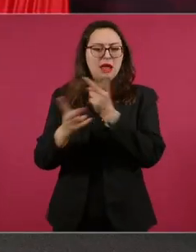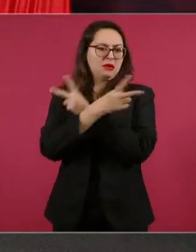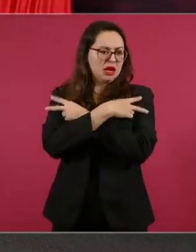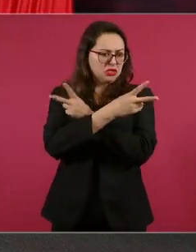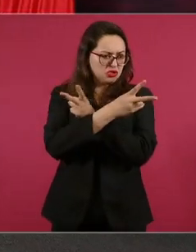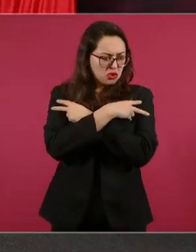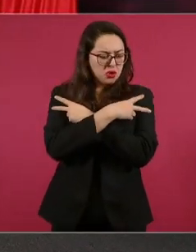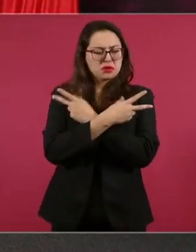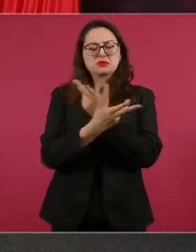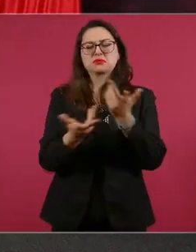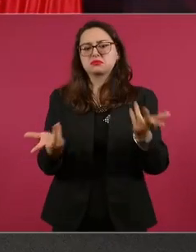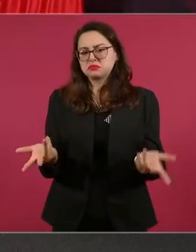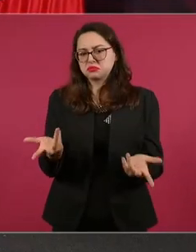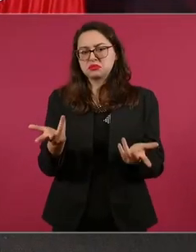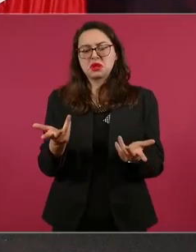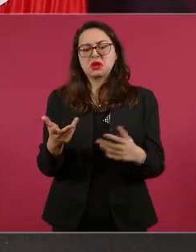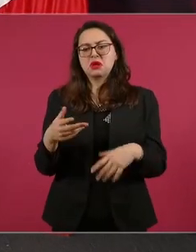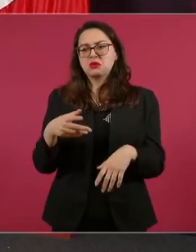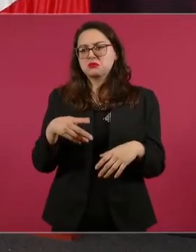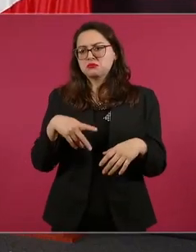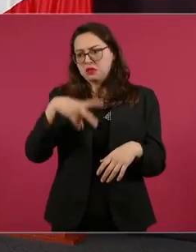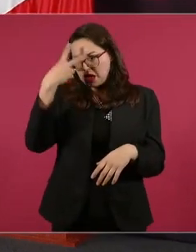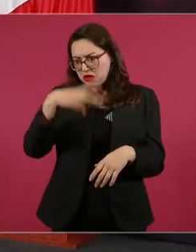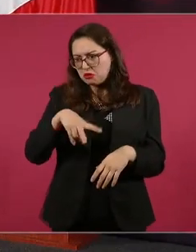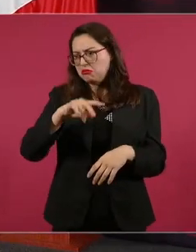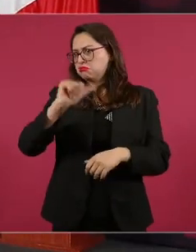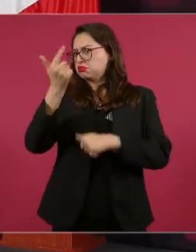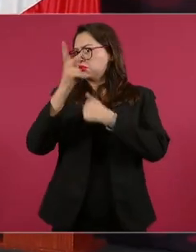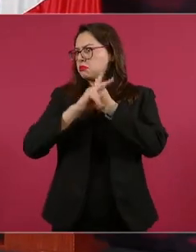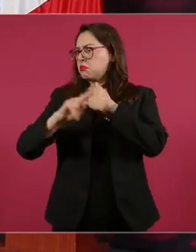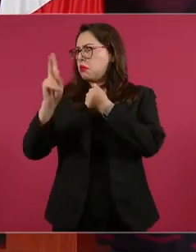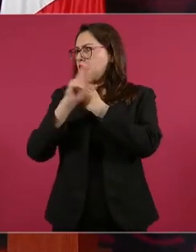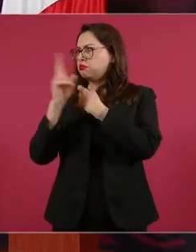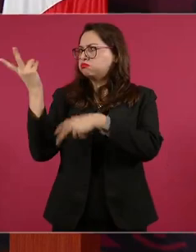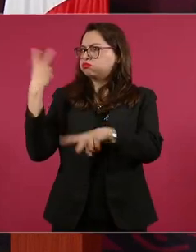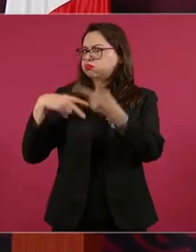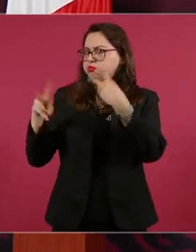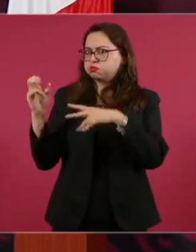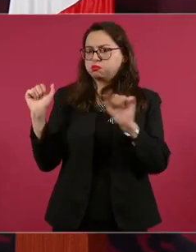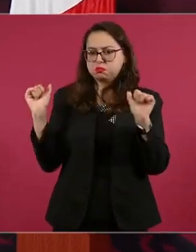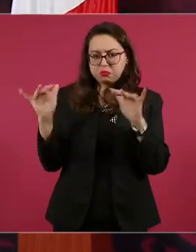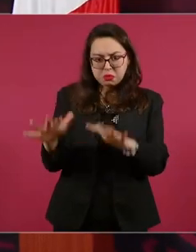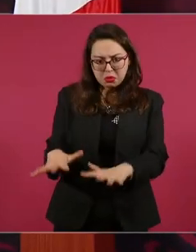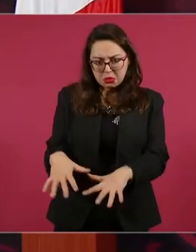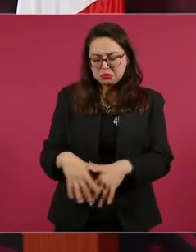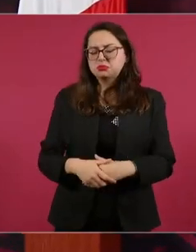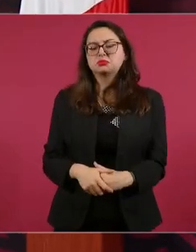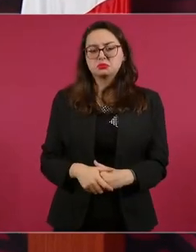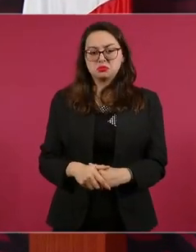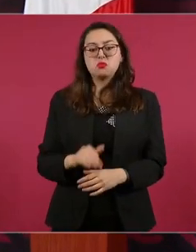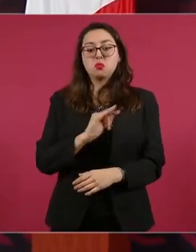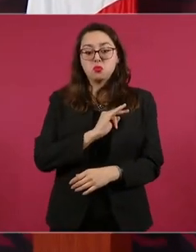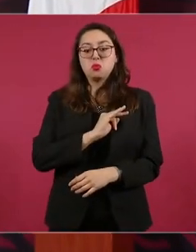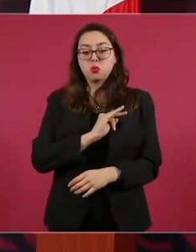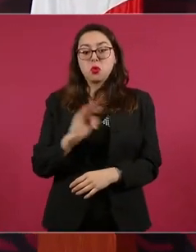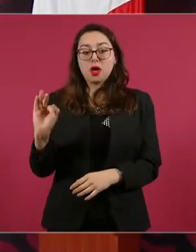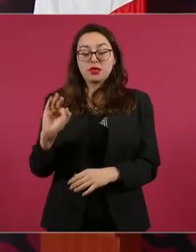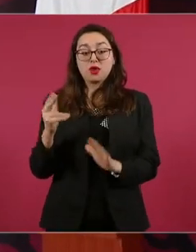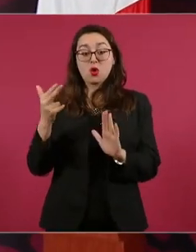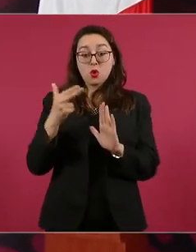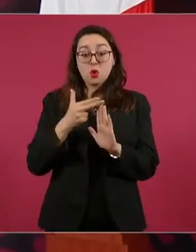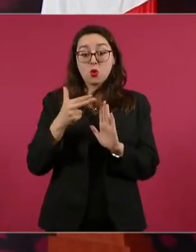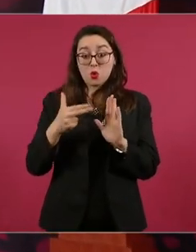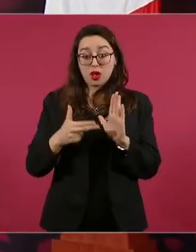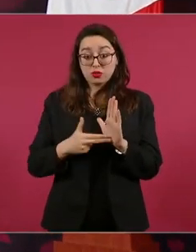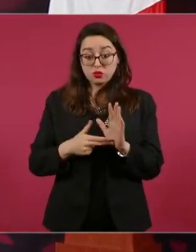vacaciones, nacionales, extranjeros. Ya las bahías, casi todas las